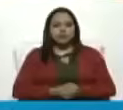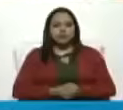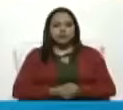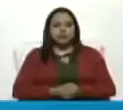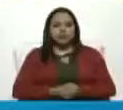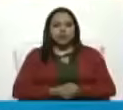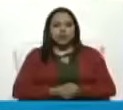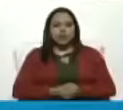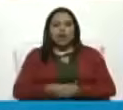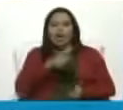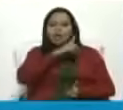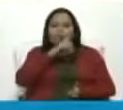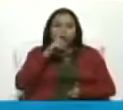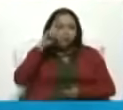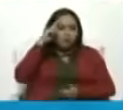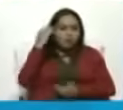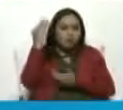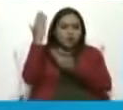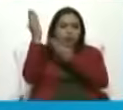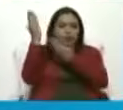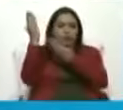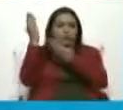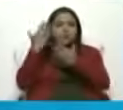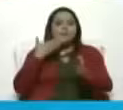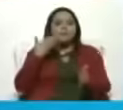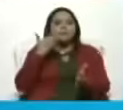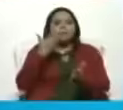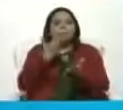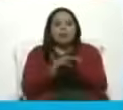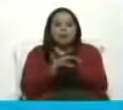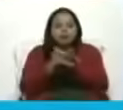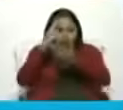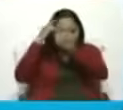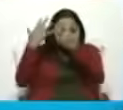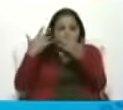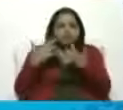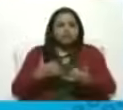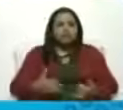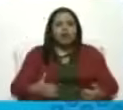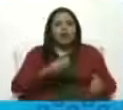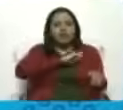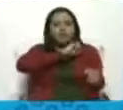de Dios, pido su fuerza,